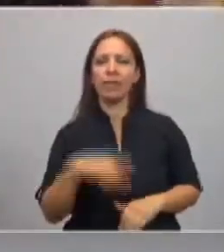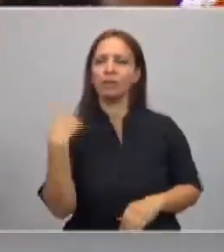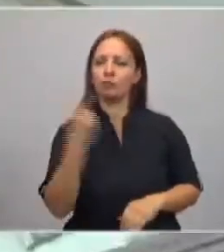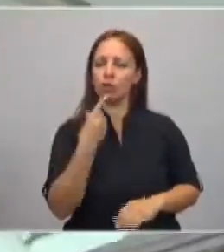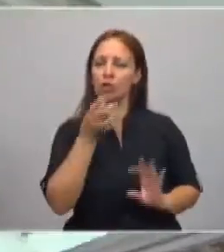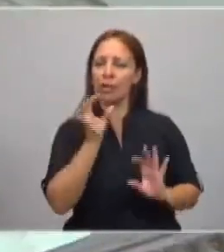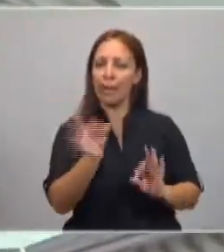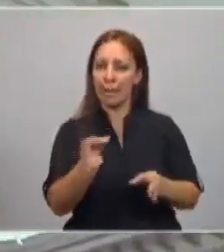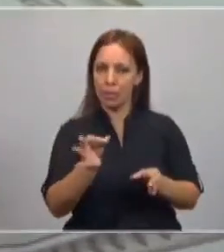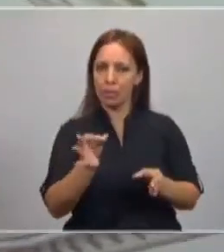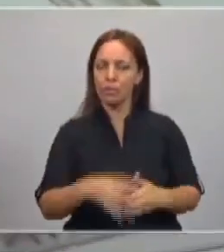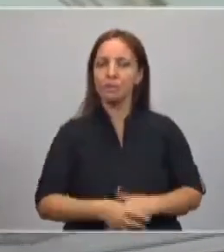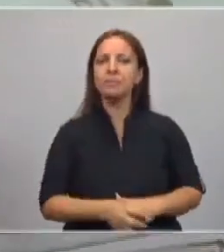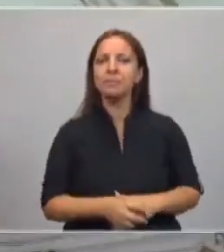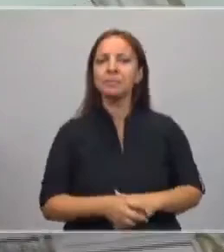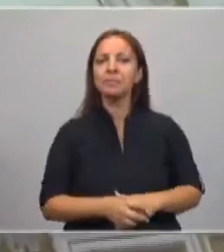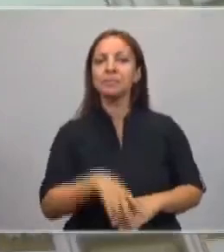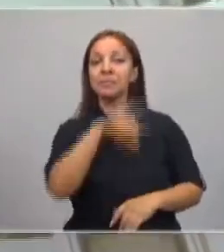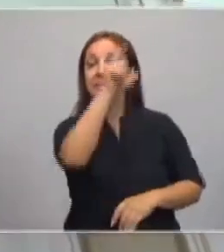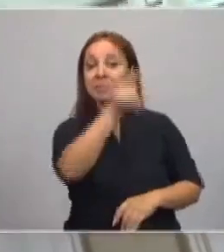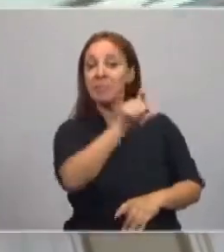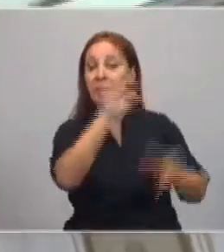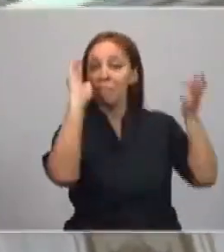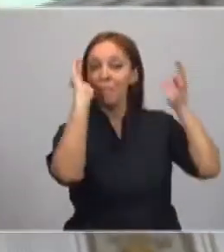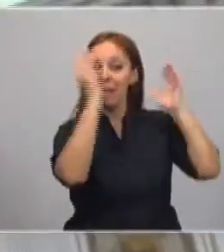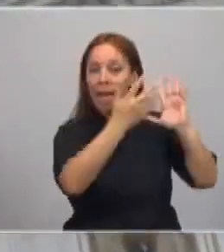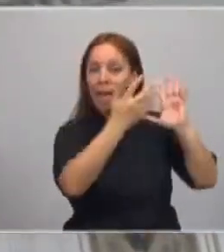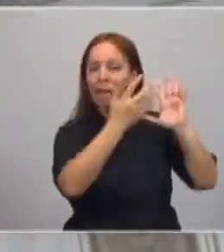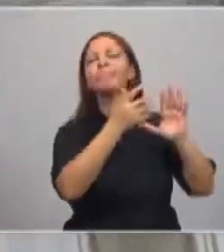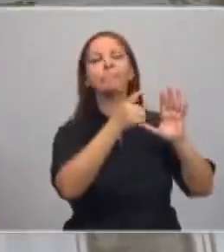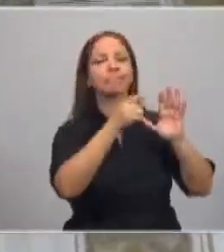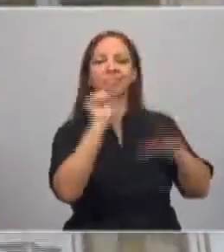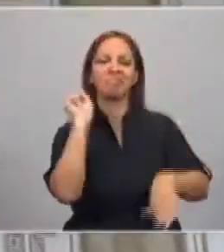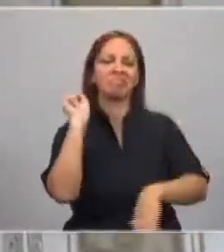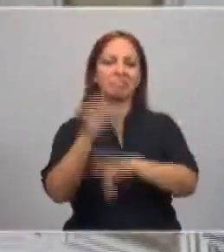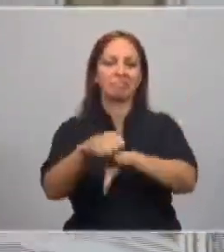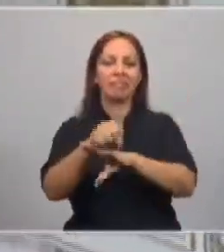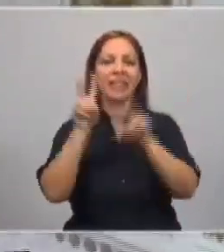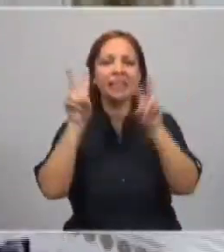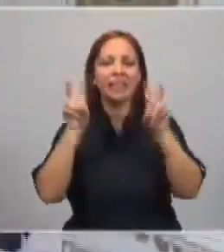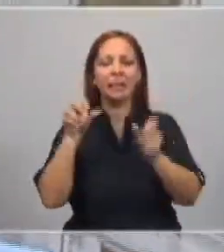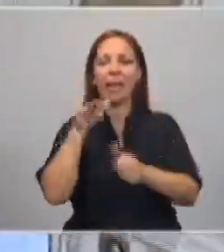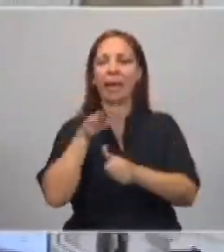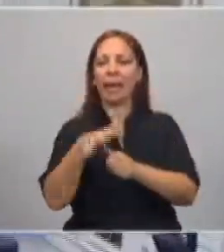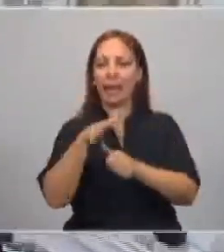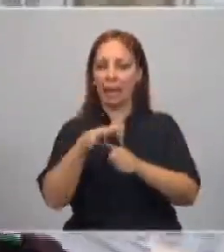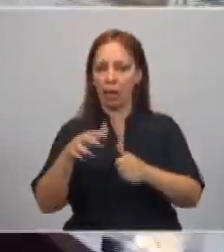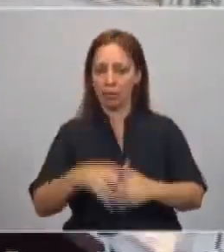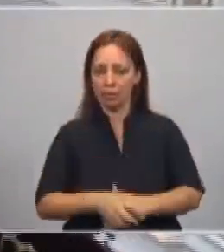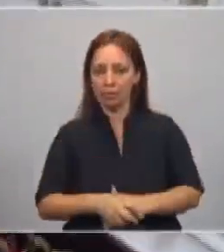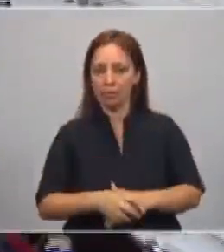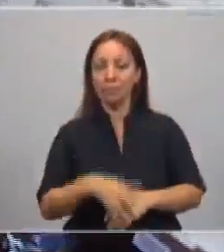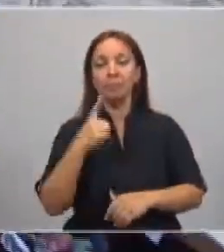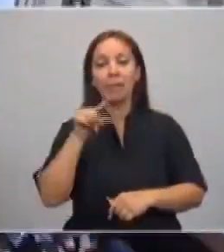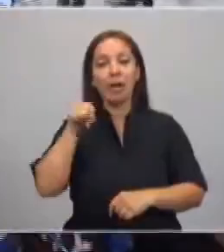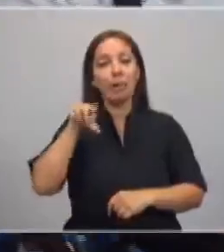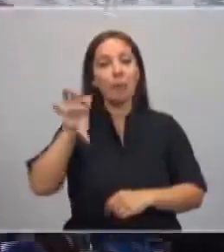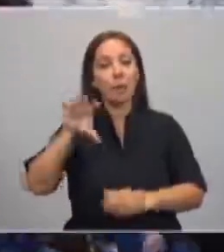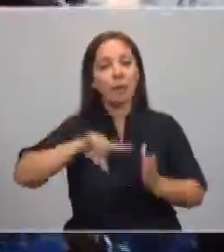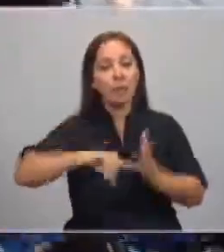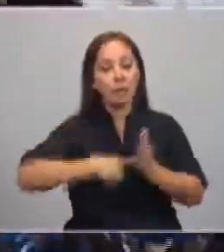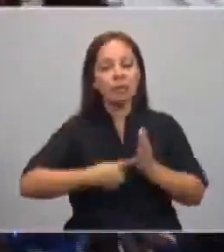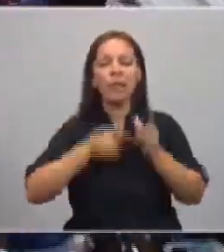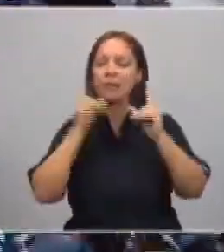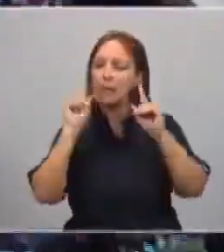Sabemos que Milei abandonó la perspectiva de género, pero en nuestra provincia nos proponemos